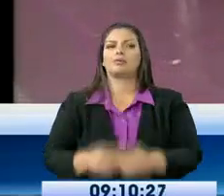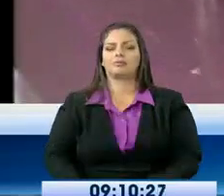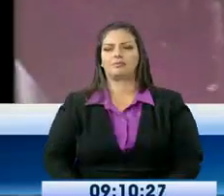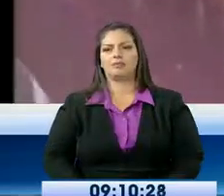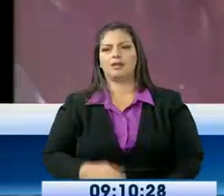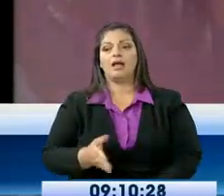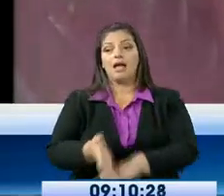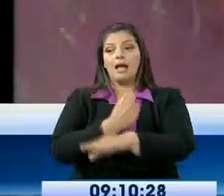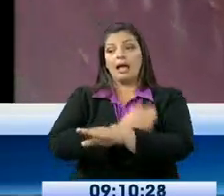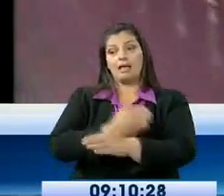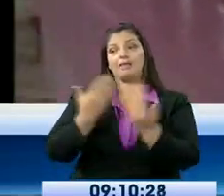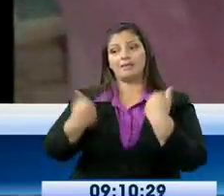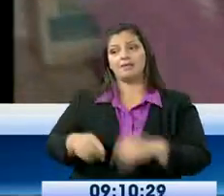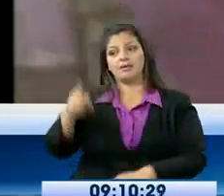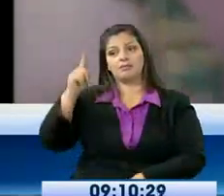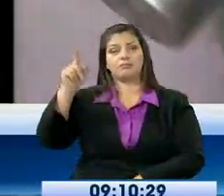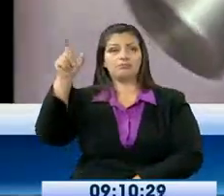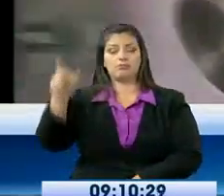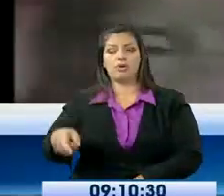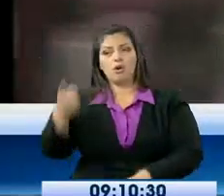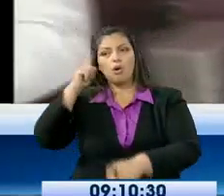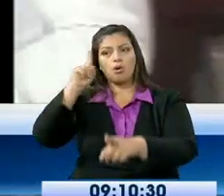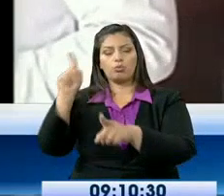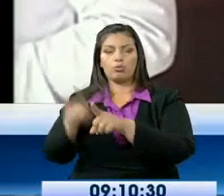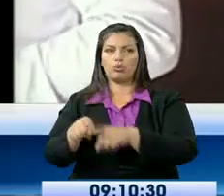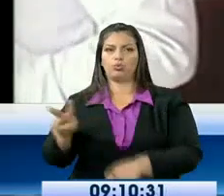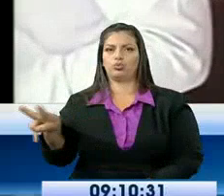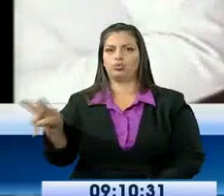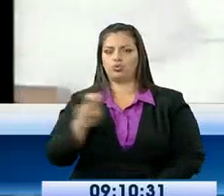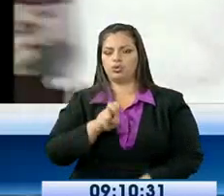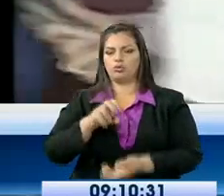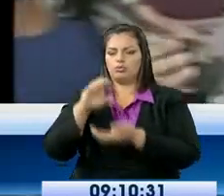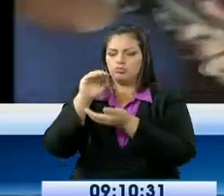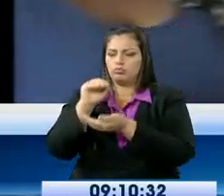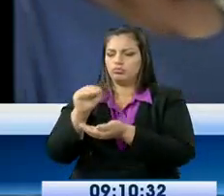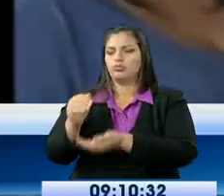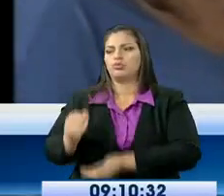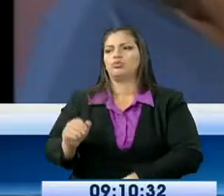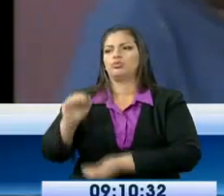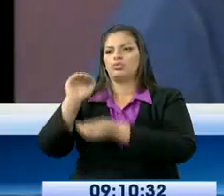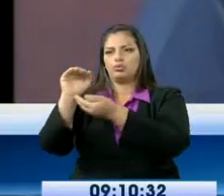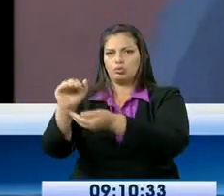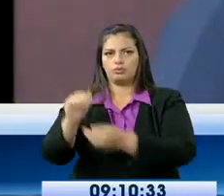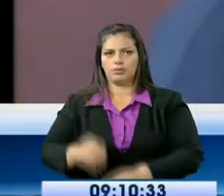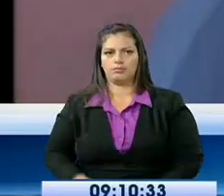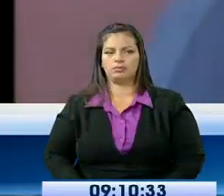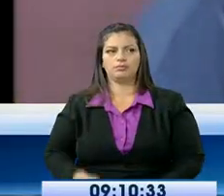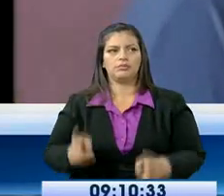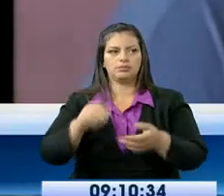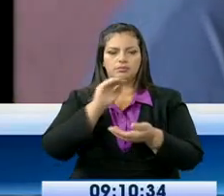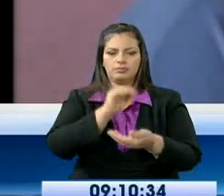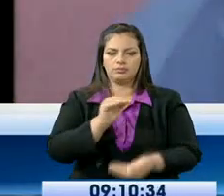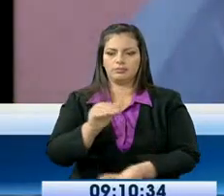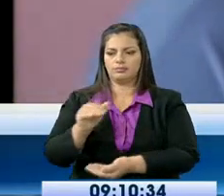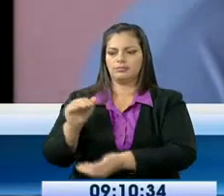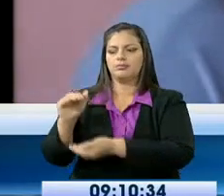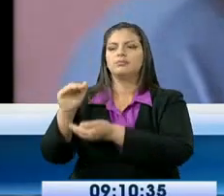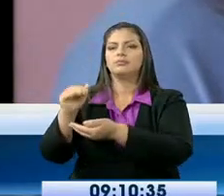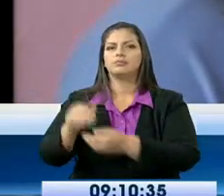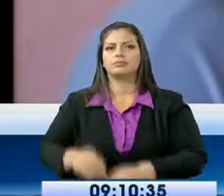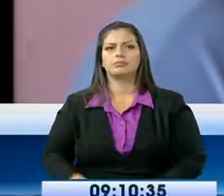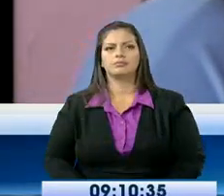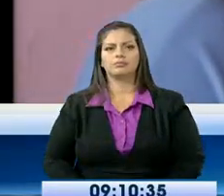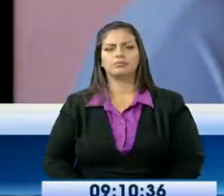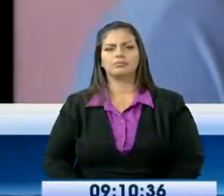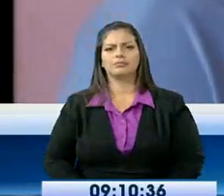vasos, más o menos hasta el mediodía. Pero ¿alguien le pide 200 vasos? Sí, y tarrinas también para llevar. Hubo un señor que aquí vino